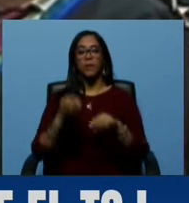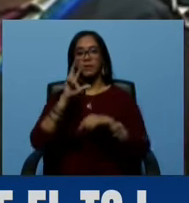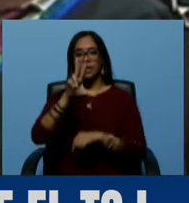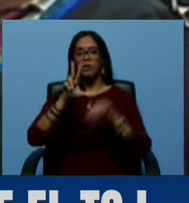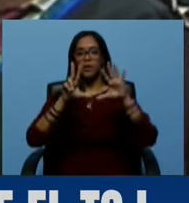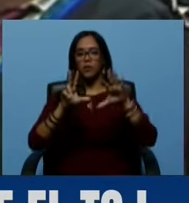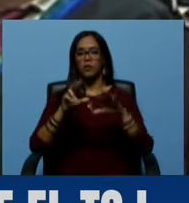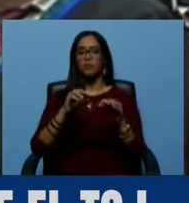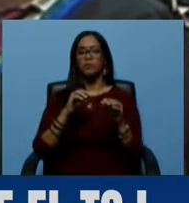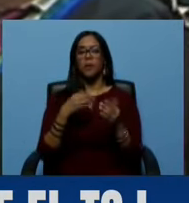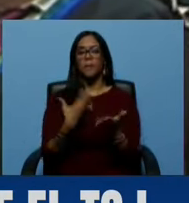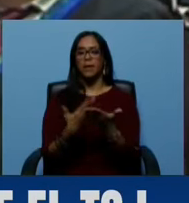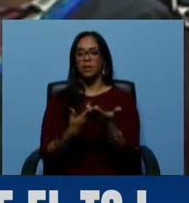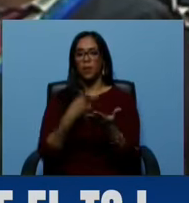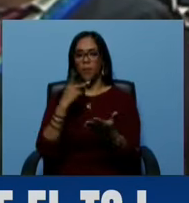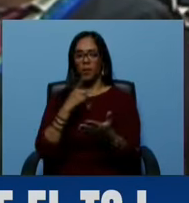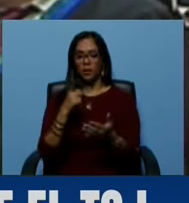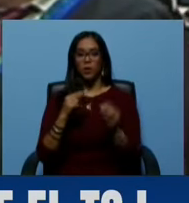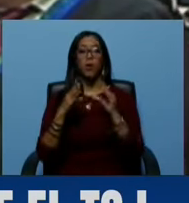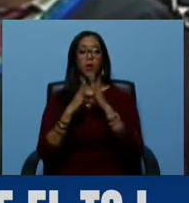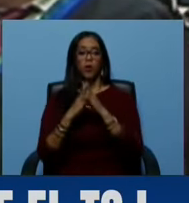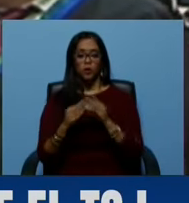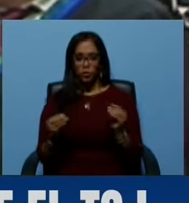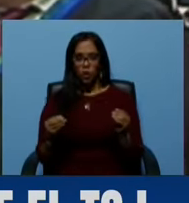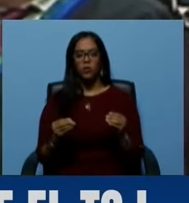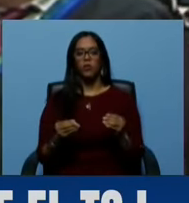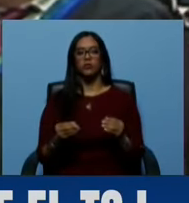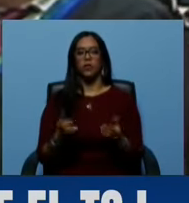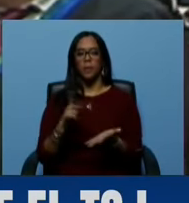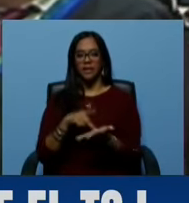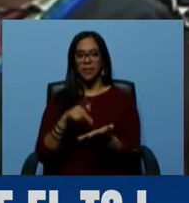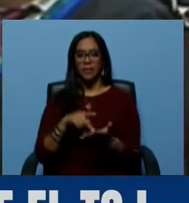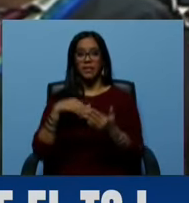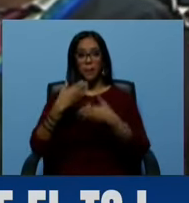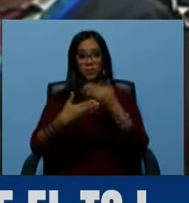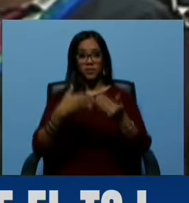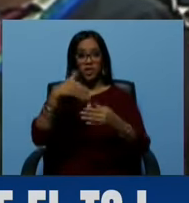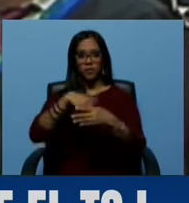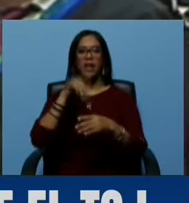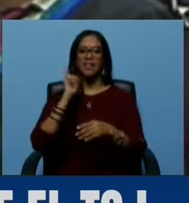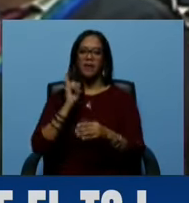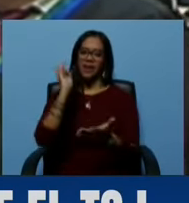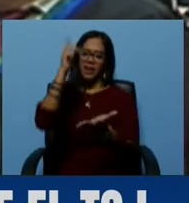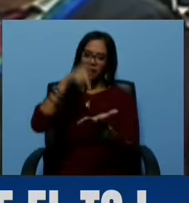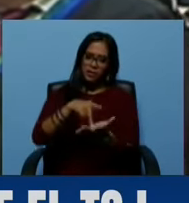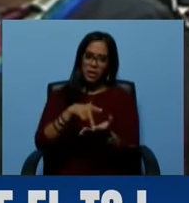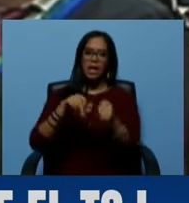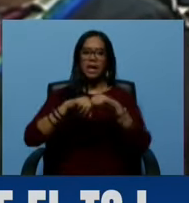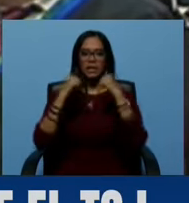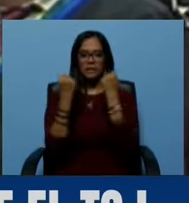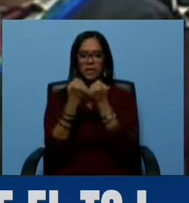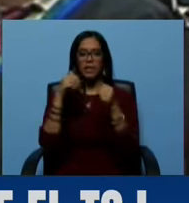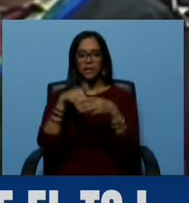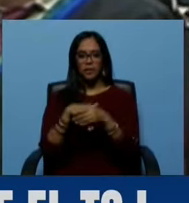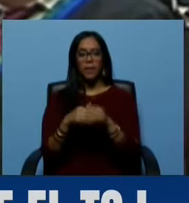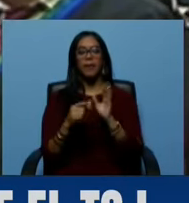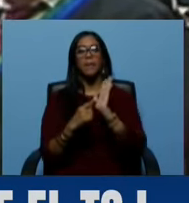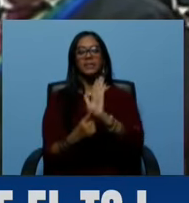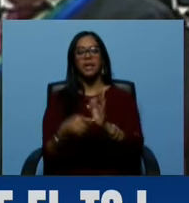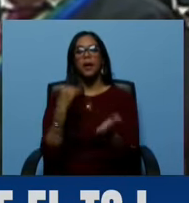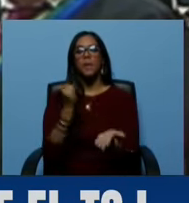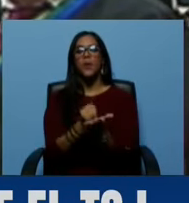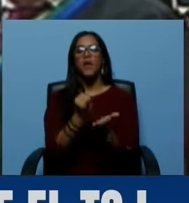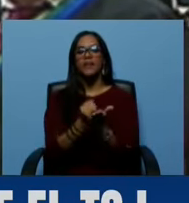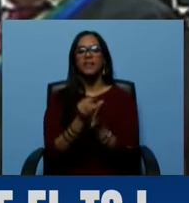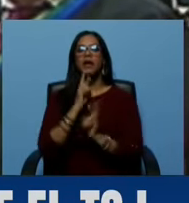con fines políticos. Todos los involucrados en este proceso electoral deberán acudir ante la sala electoral para presentar pruebas, para responder